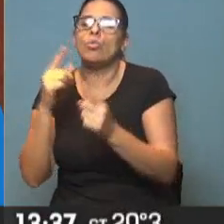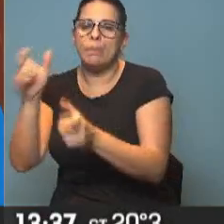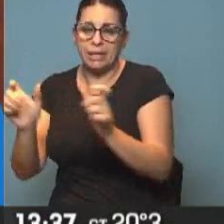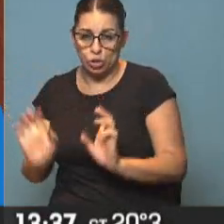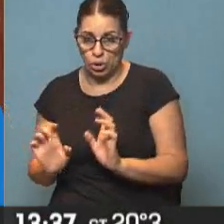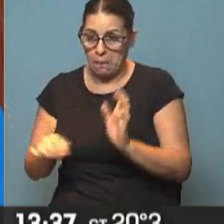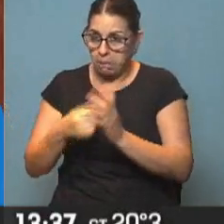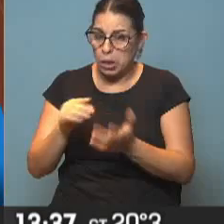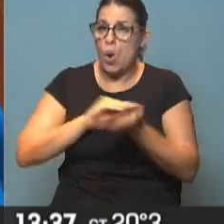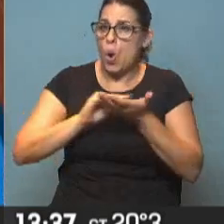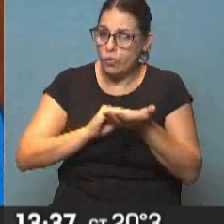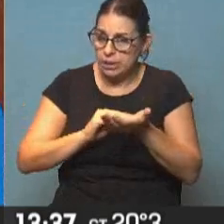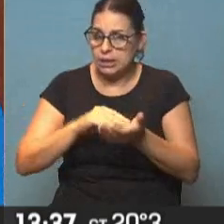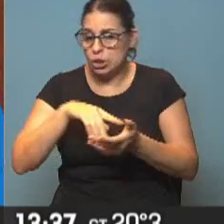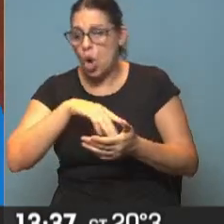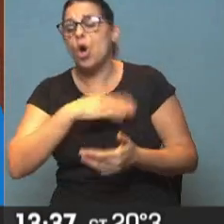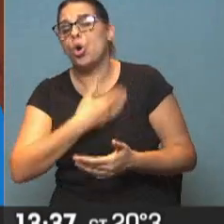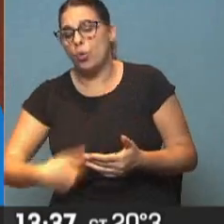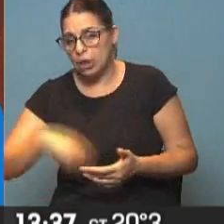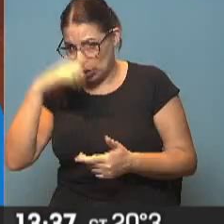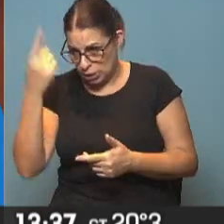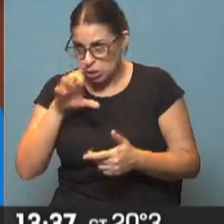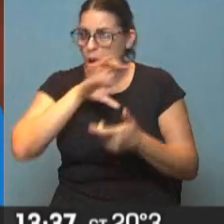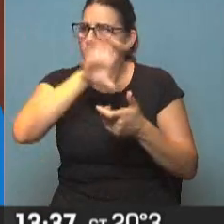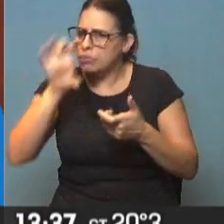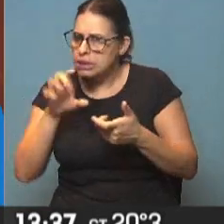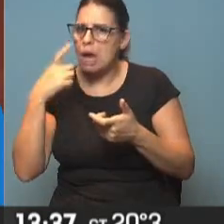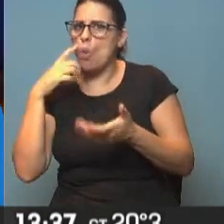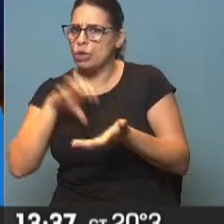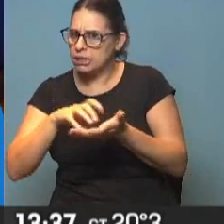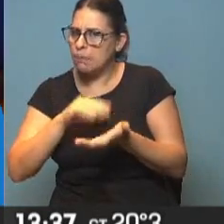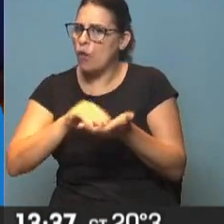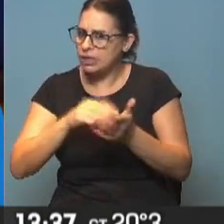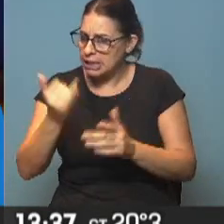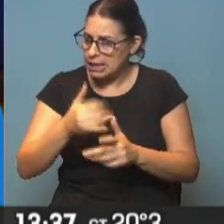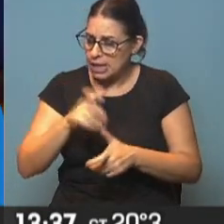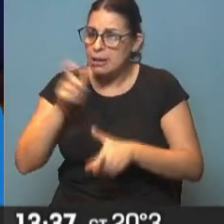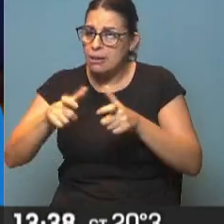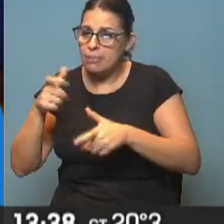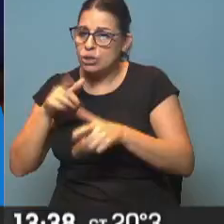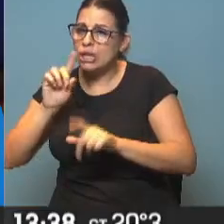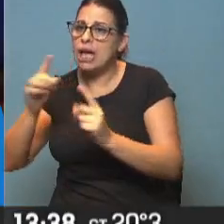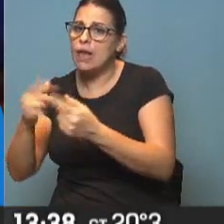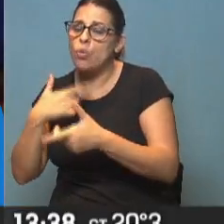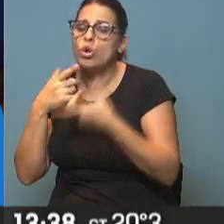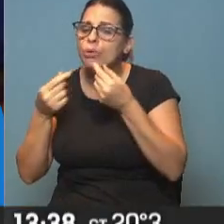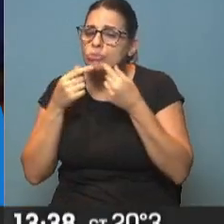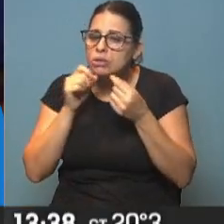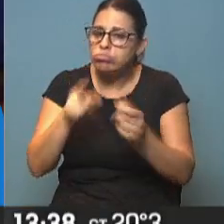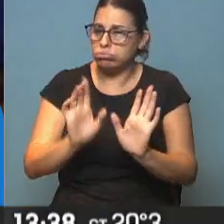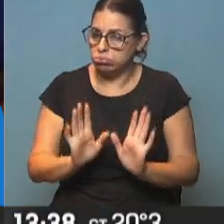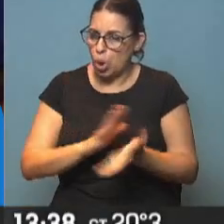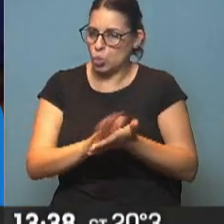oficinas tanto a nivel del gobierno nacional como provincial como municipal que atienden el reclamo de los consumidores individuales